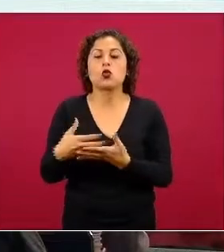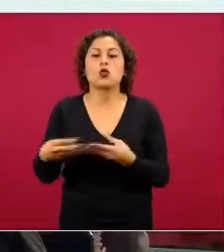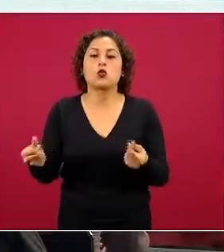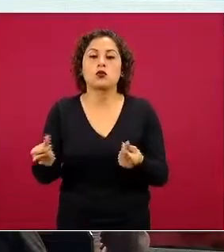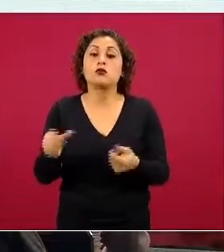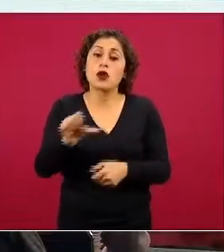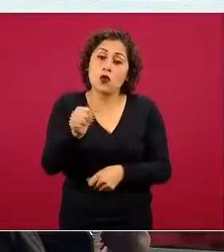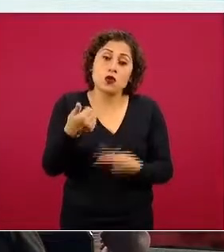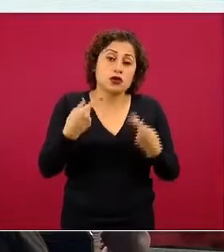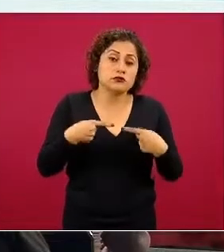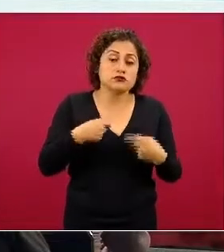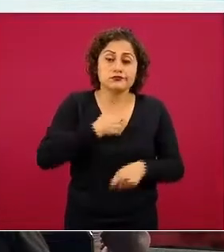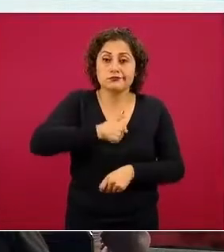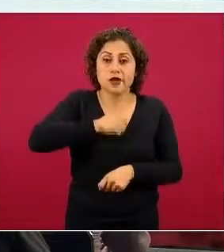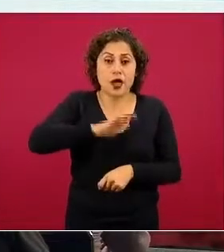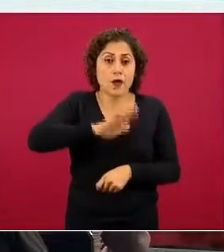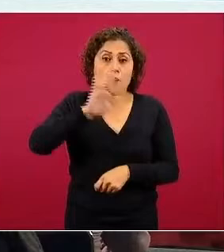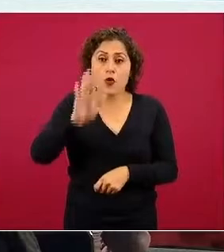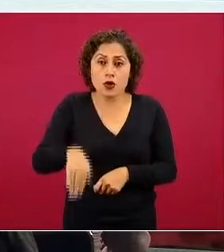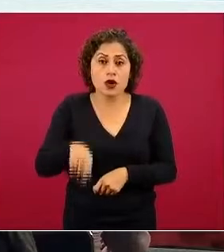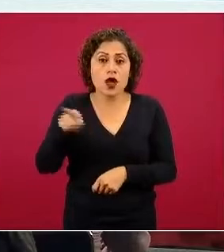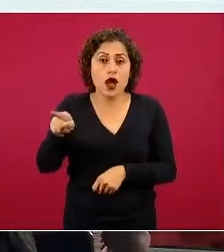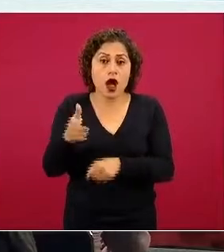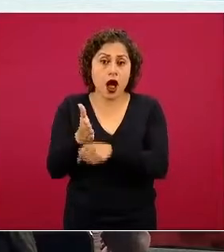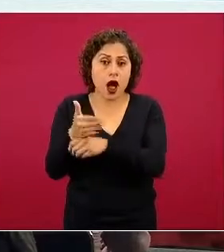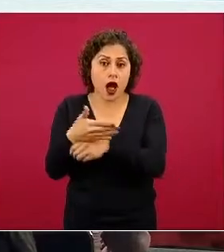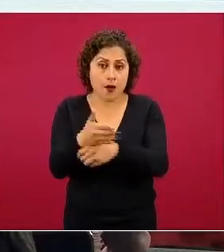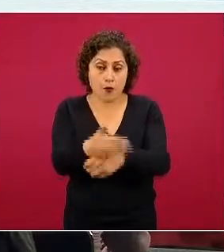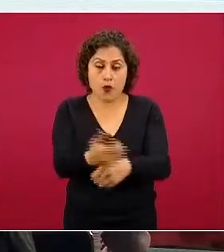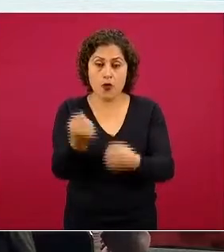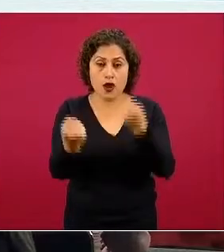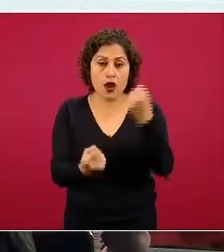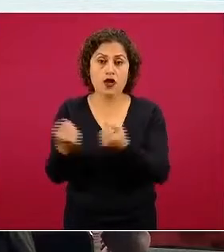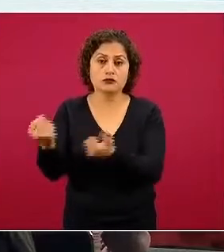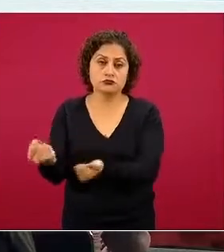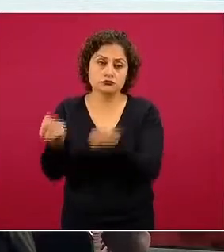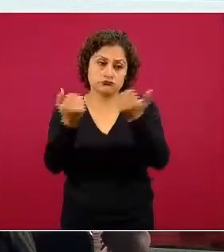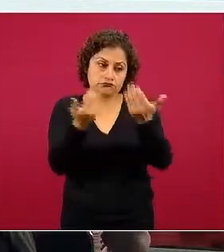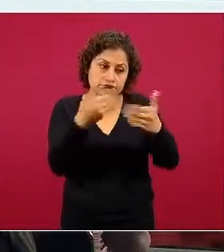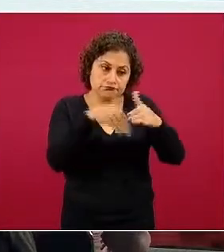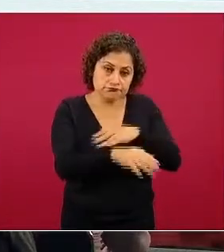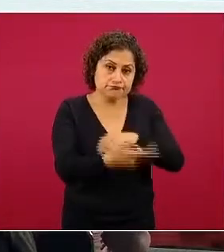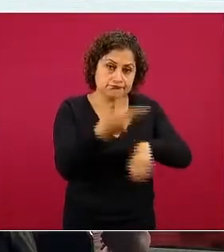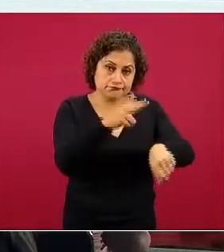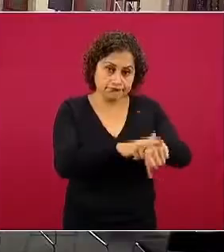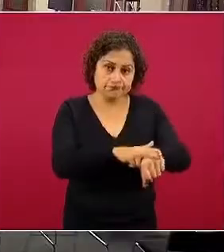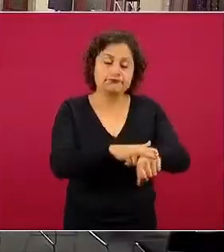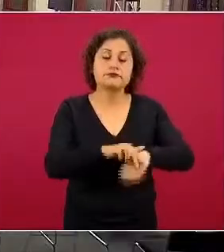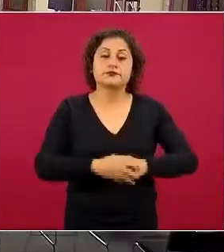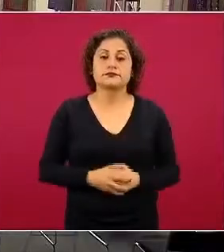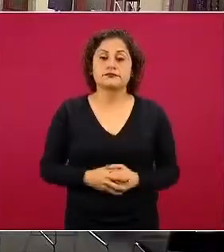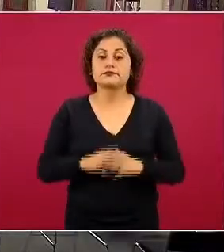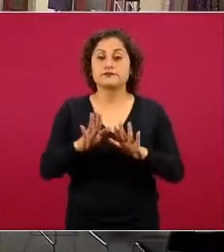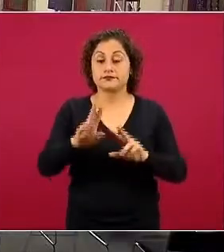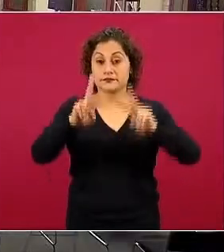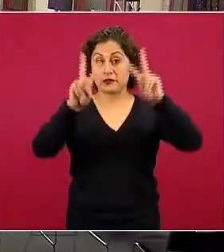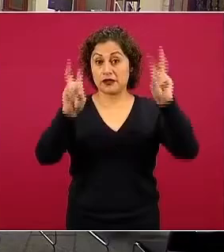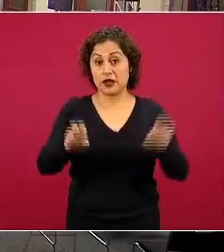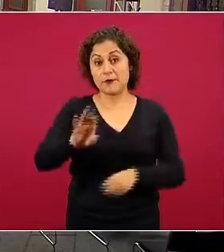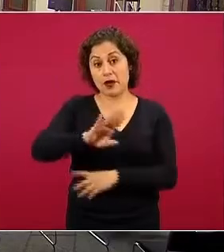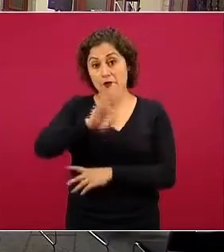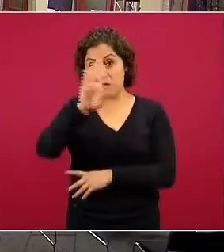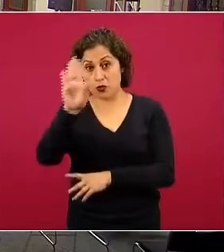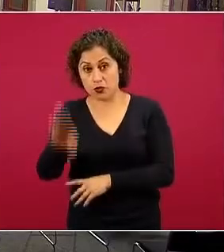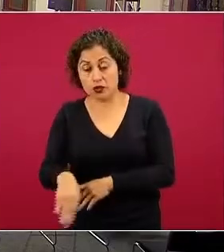fallecido y las han llevado a los hospitales a recibir la atención que requieren. La mortalidad, las personas que